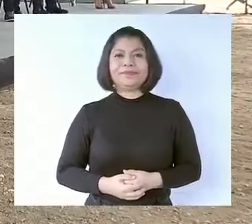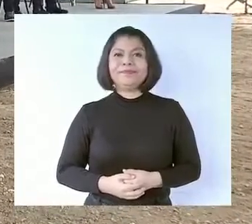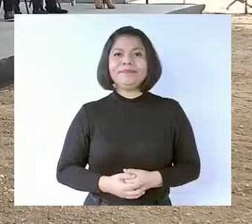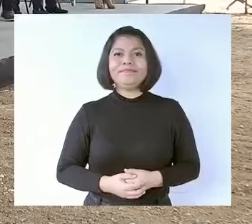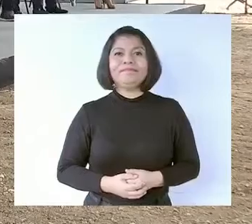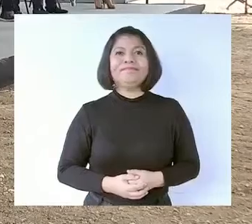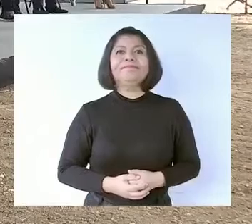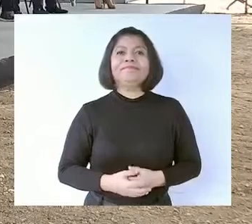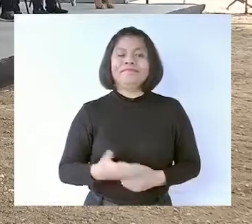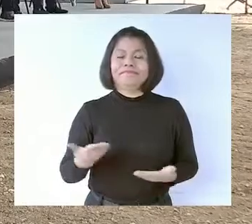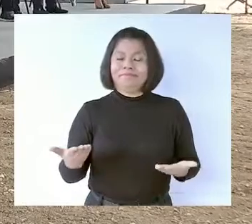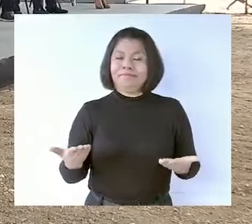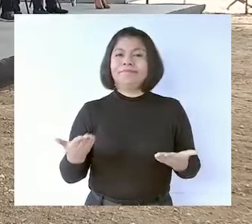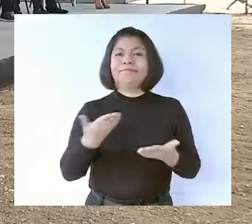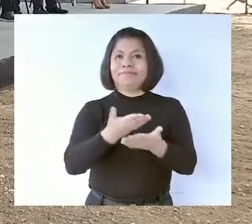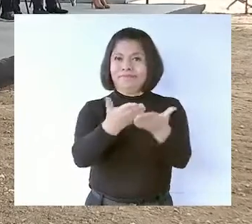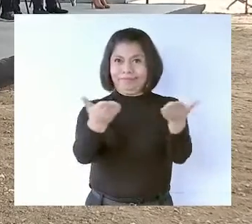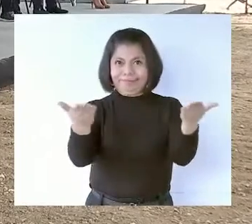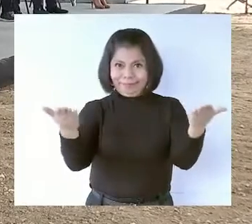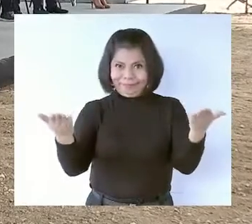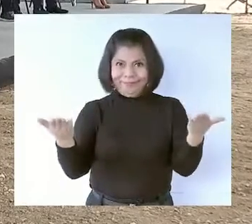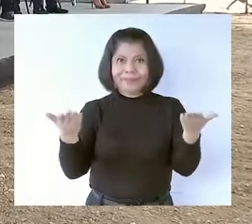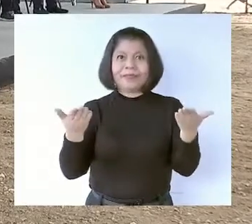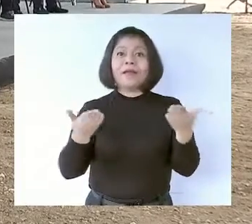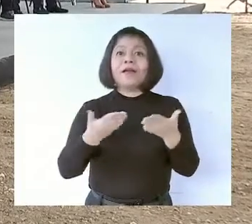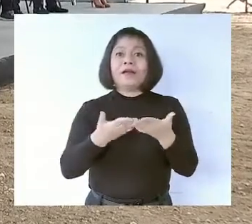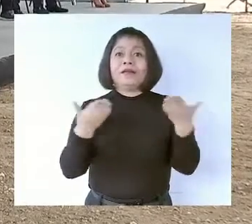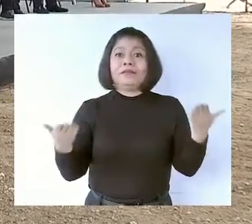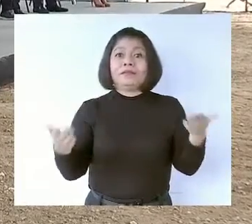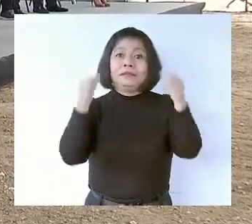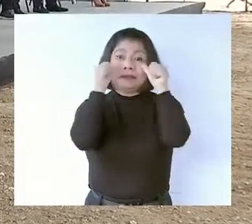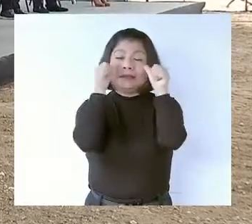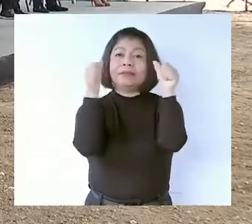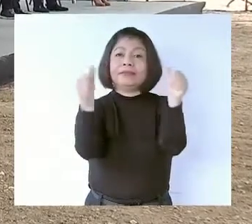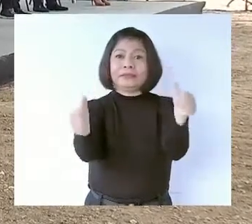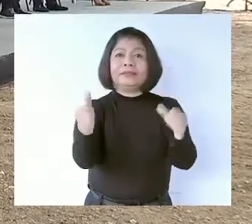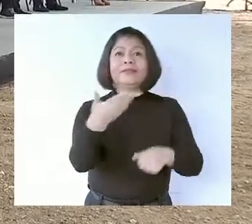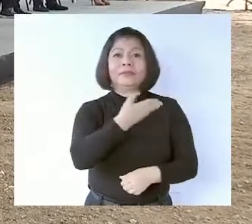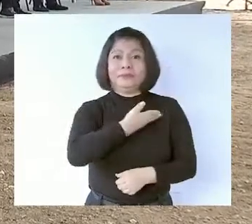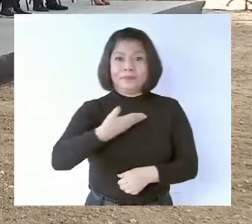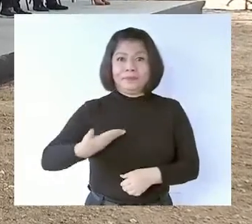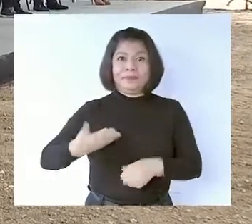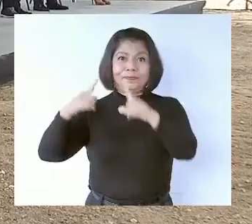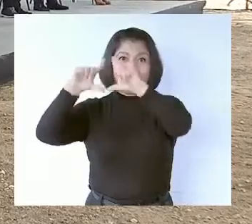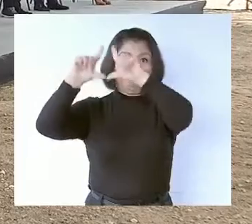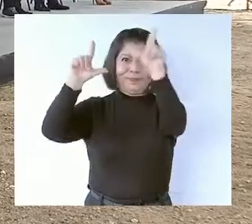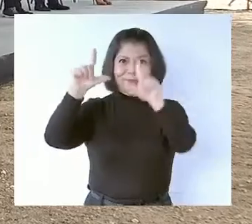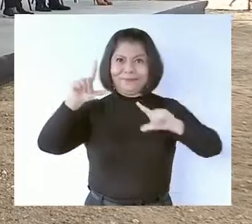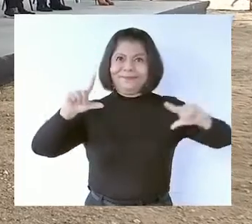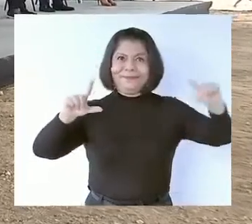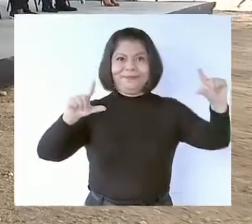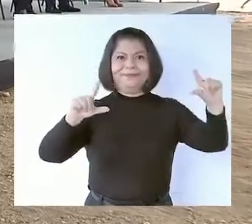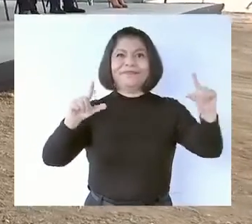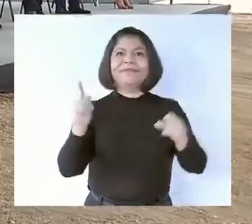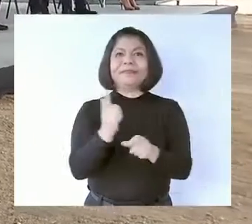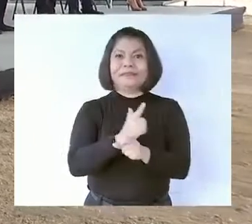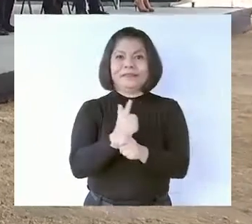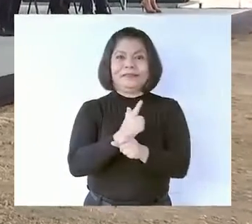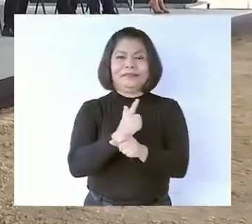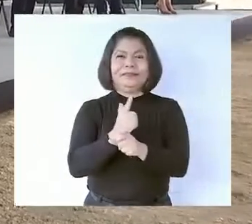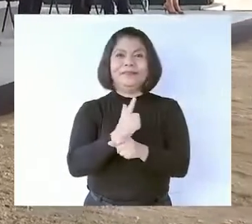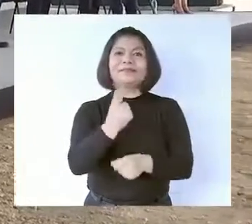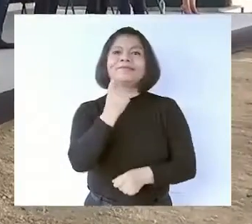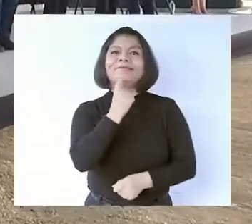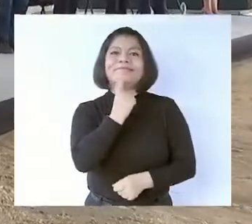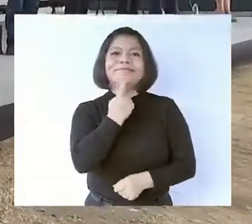Estimado público, escuchemos el mensaje que nos dirige el presidente constitucional de los Estados Unidos Mexicanos, licenciado Andrés Manuel